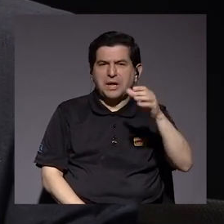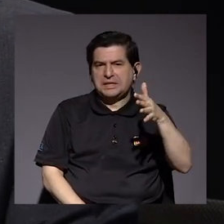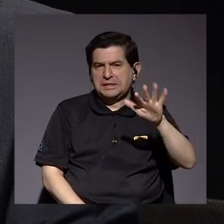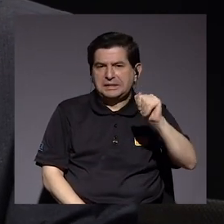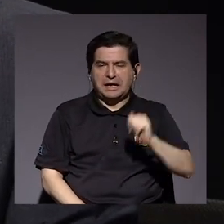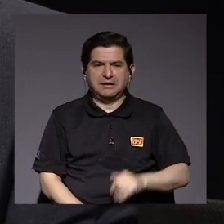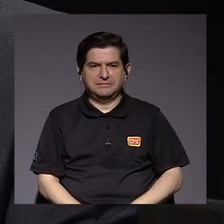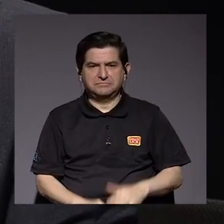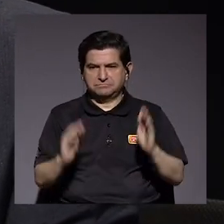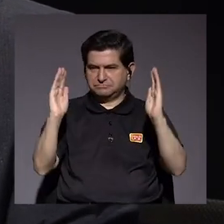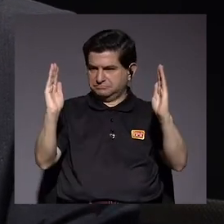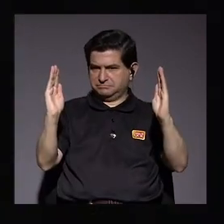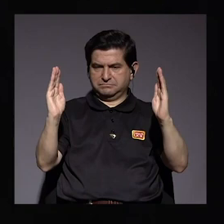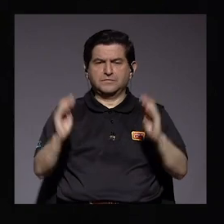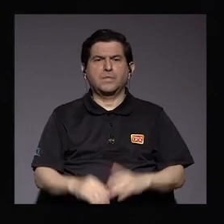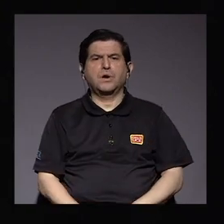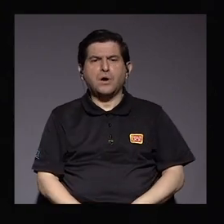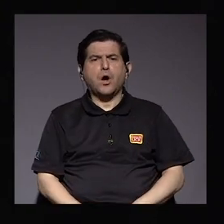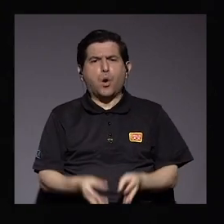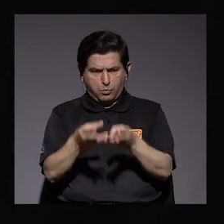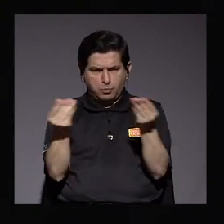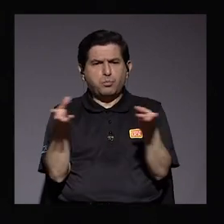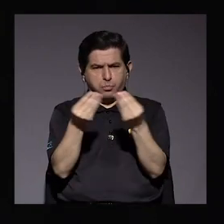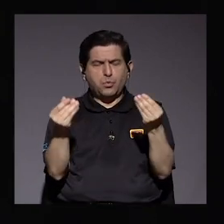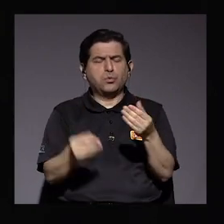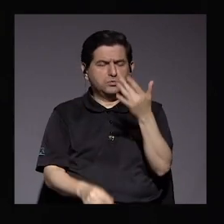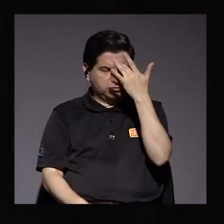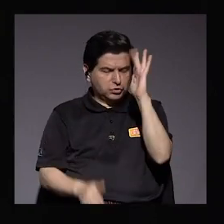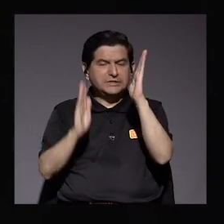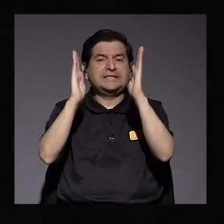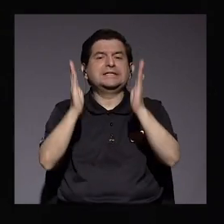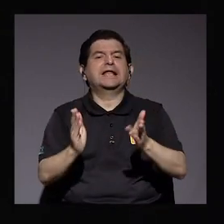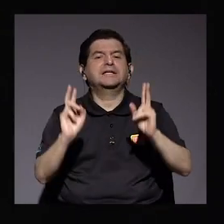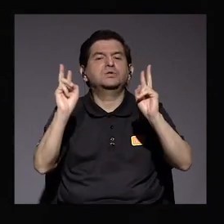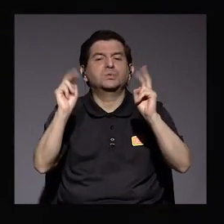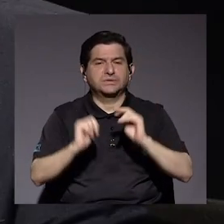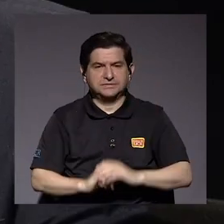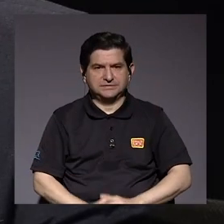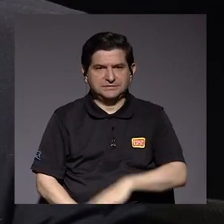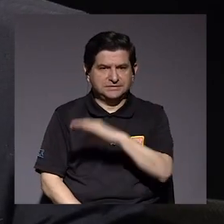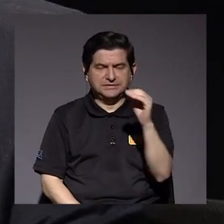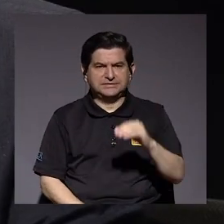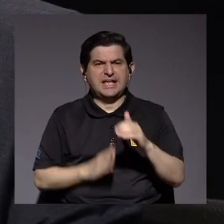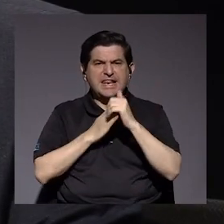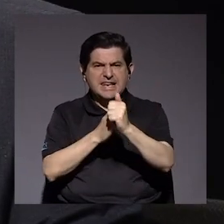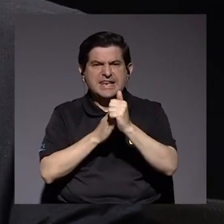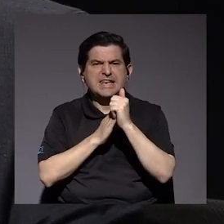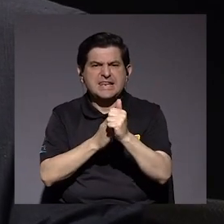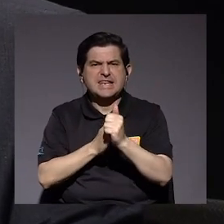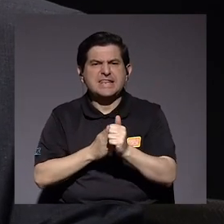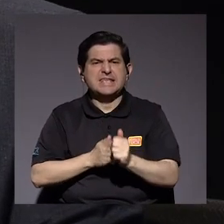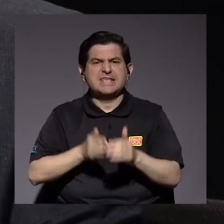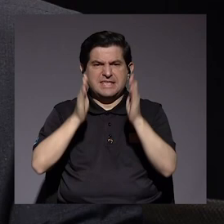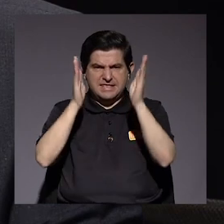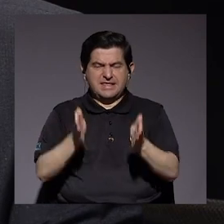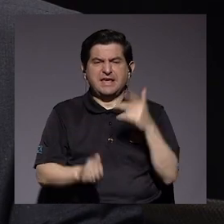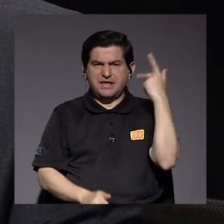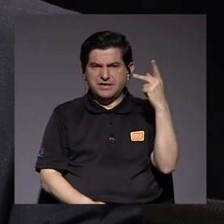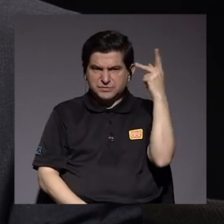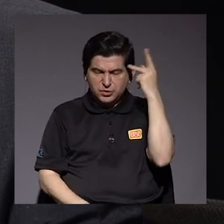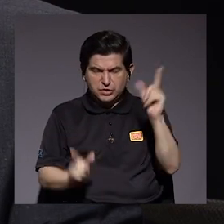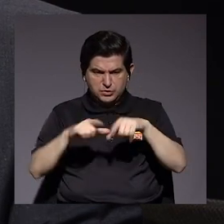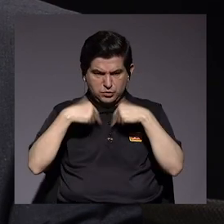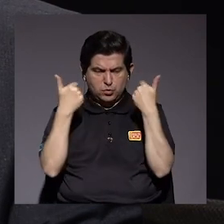y 90 más o menos tuvo una gran producción intelectual y todo liderazgos políticos